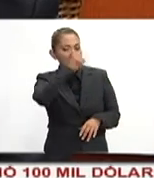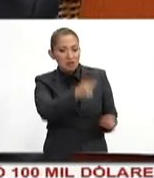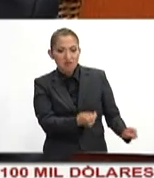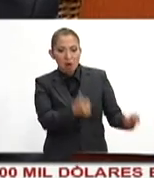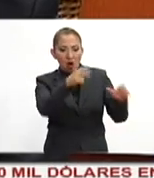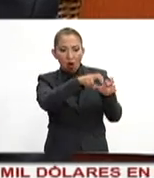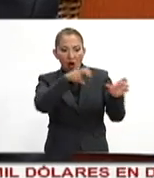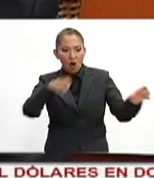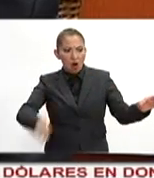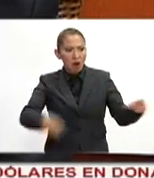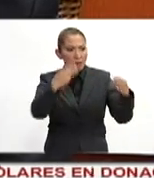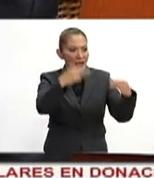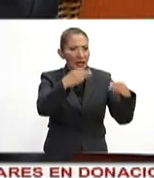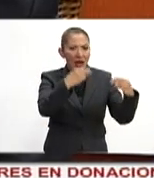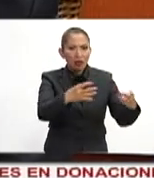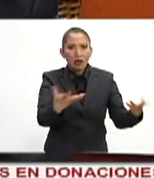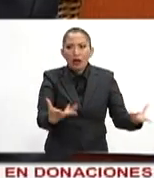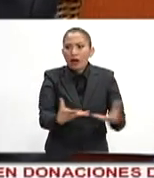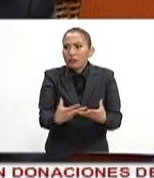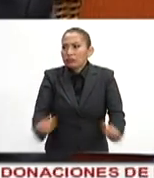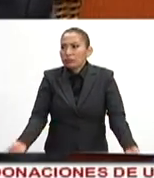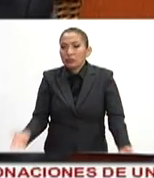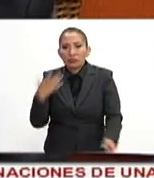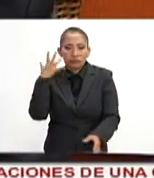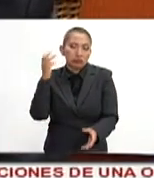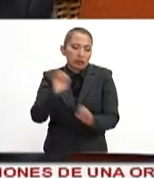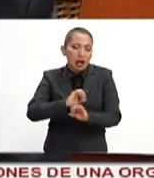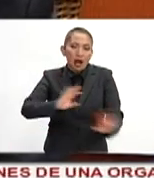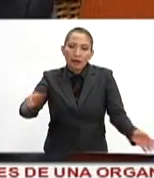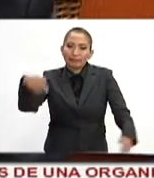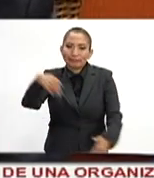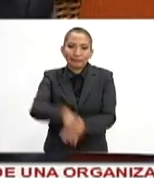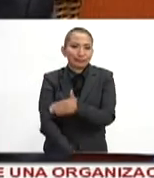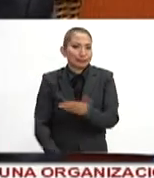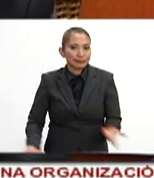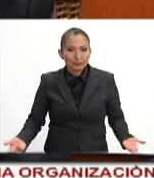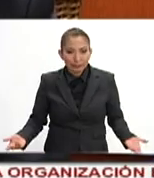sacado de ese mercado, con las consecuencias que les he explicado.